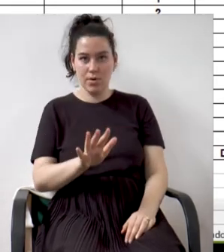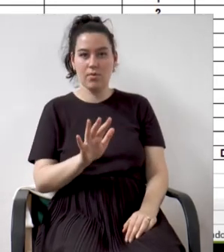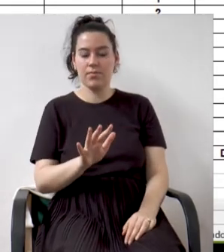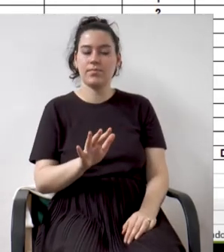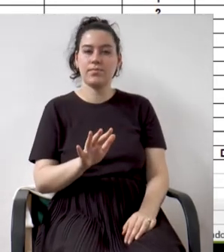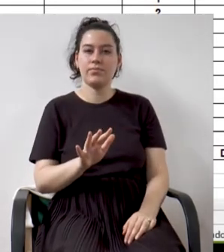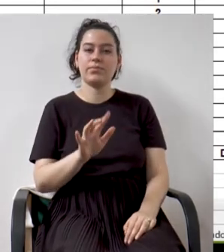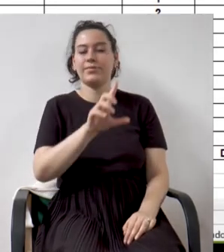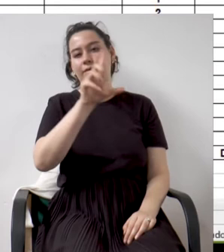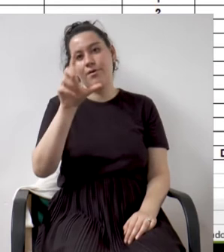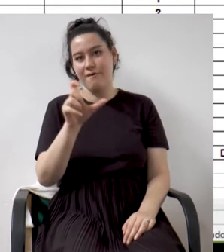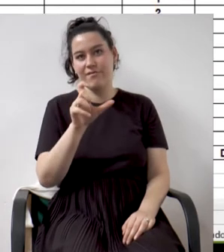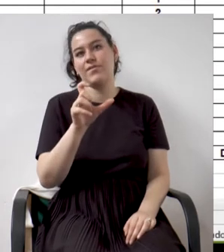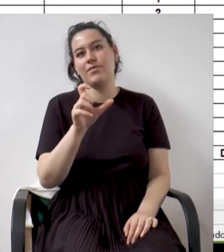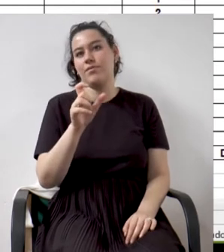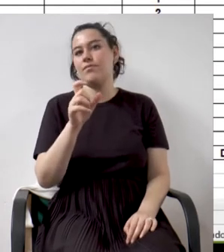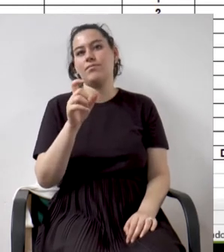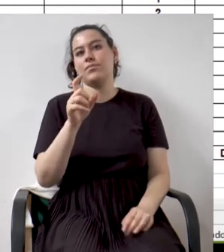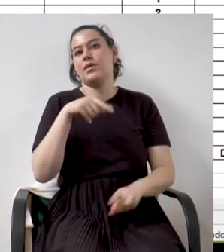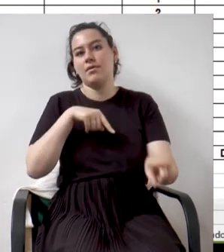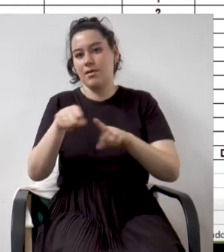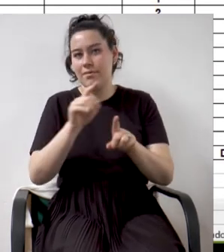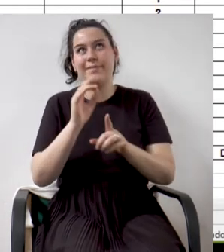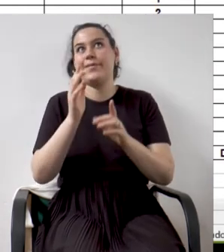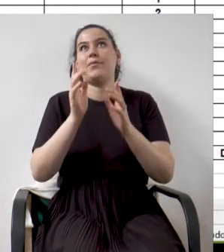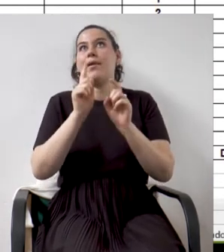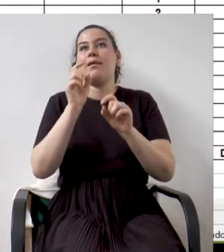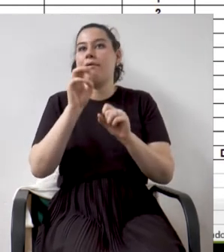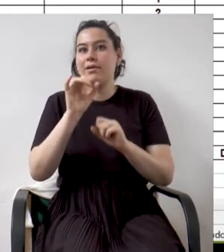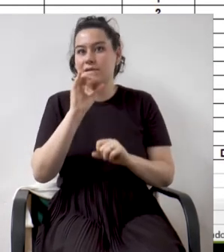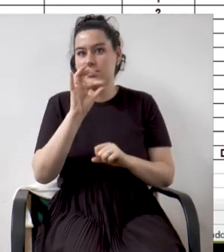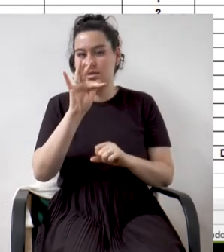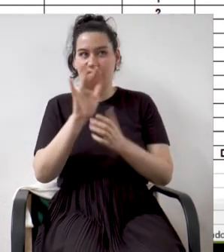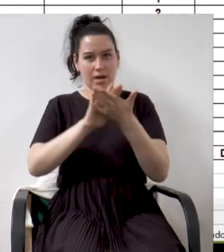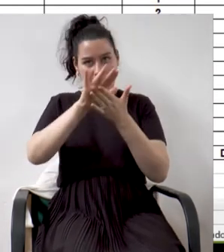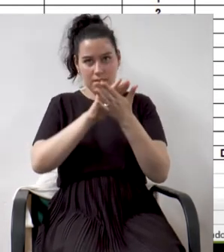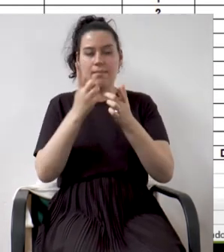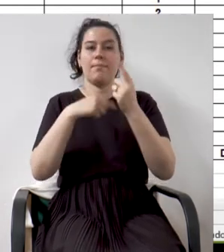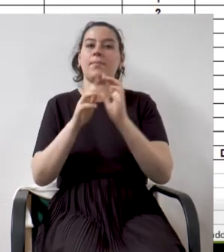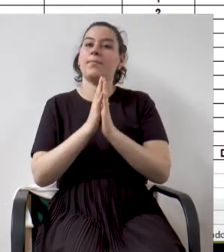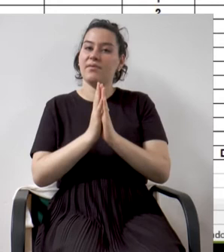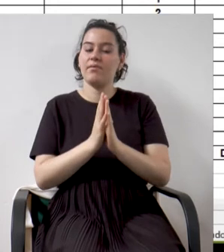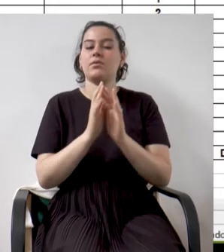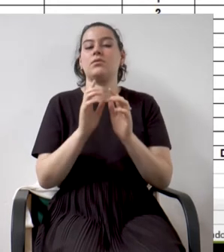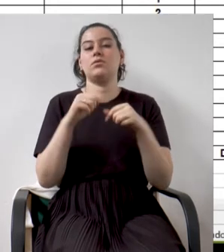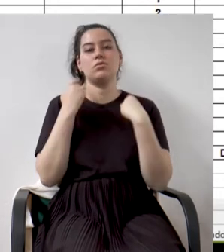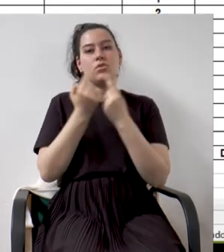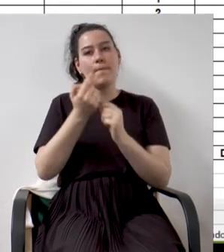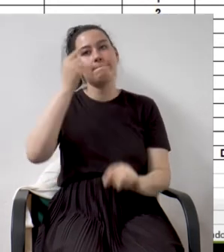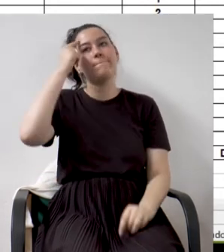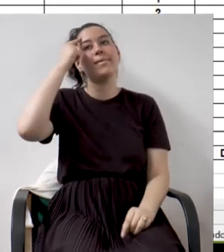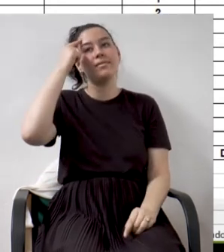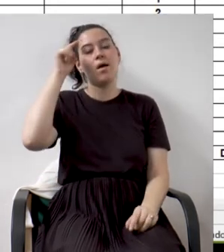que obviamente no está reflejando ninguna carrera, y mucho menos el ICEF, por favor. Pero así es como nosotros concebimos que